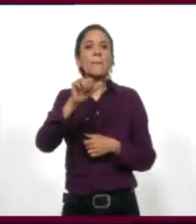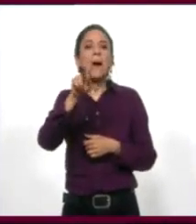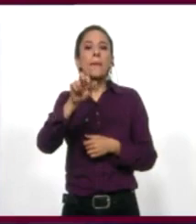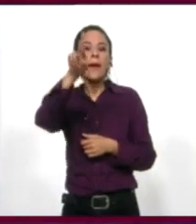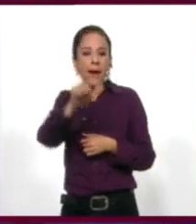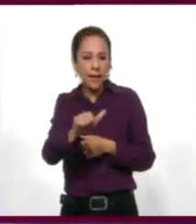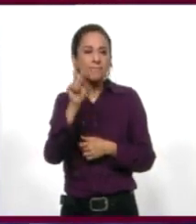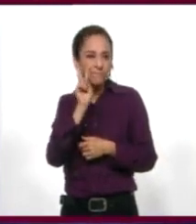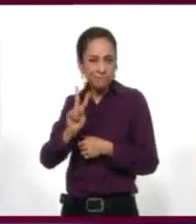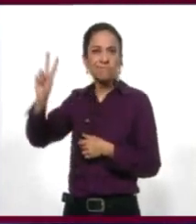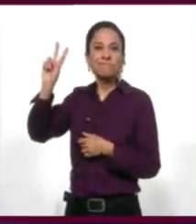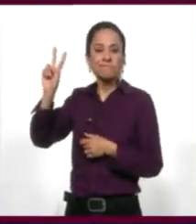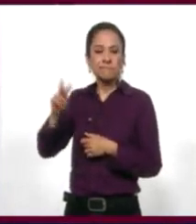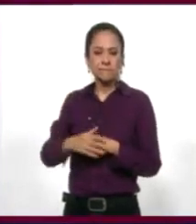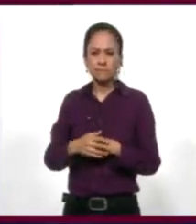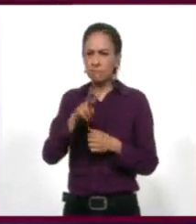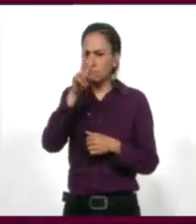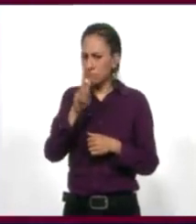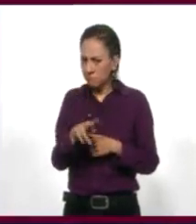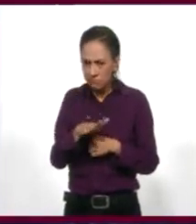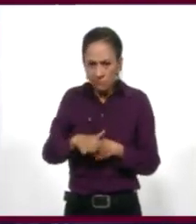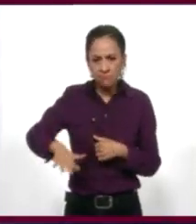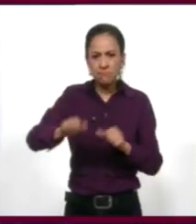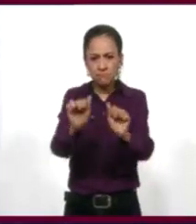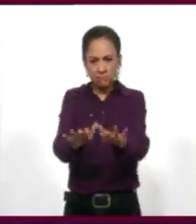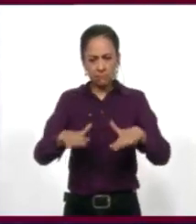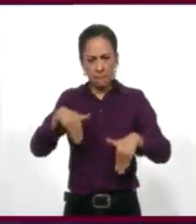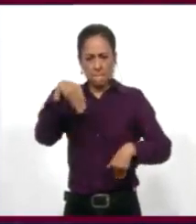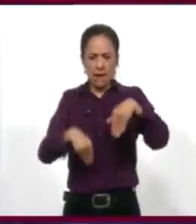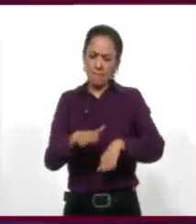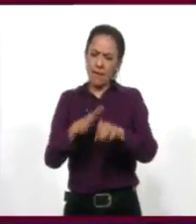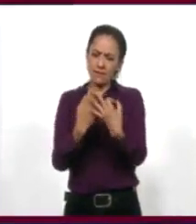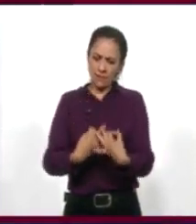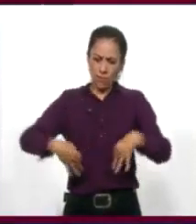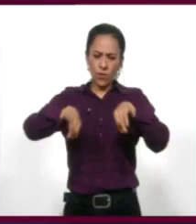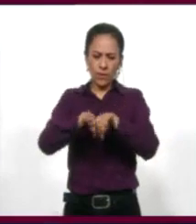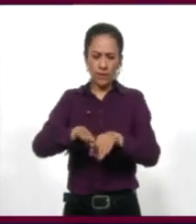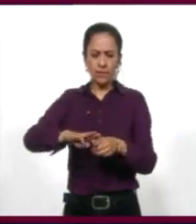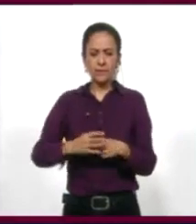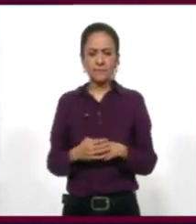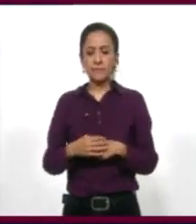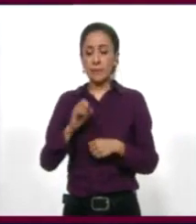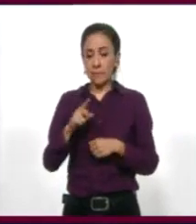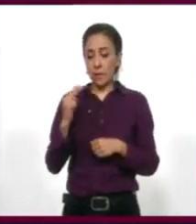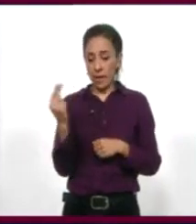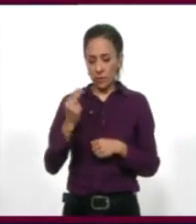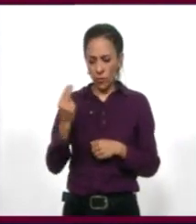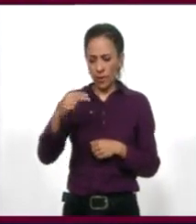historia. Literalmente inundó el escenario uno de los ballets más importantes del mundo, el Nacional de Eslovenia,